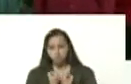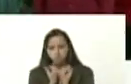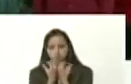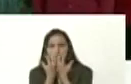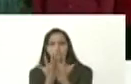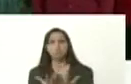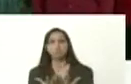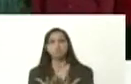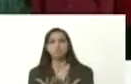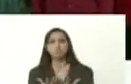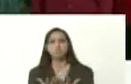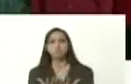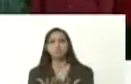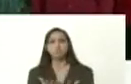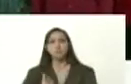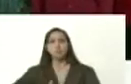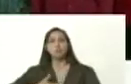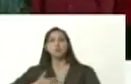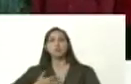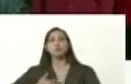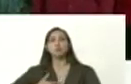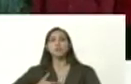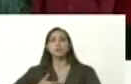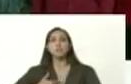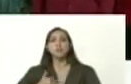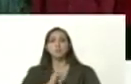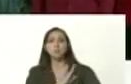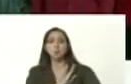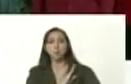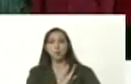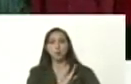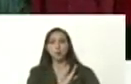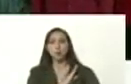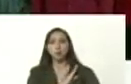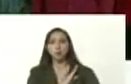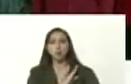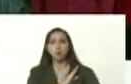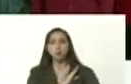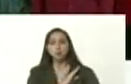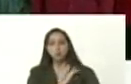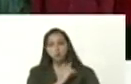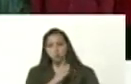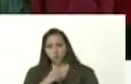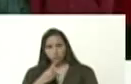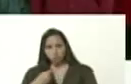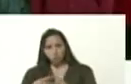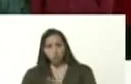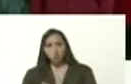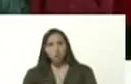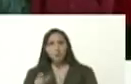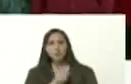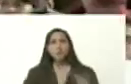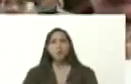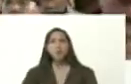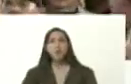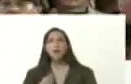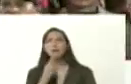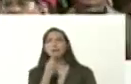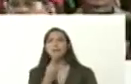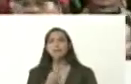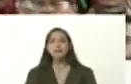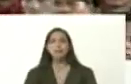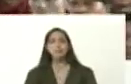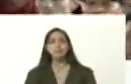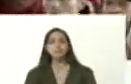Lo hagamos desde el corazón. Hay otros que somos un poco más directos y le decimos,